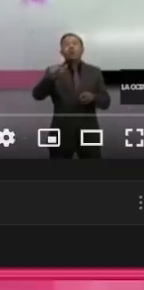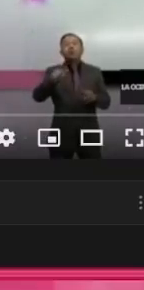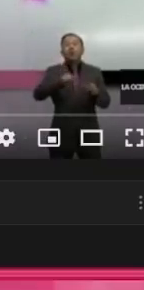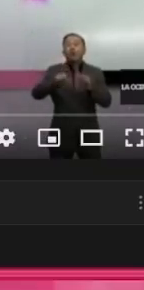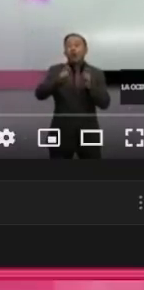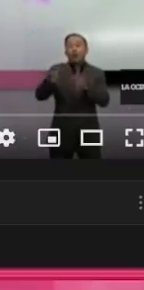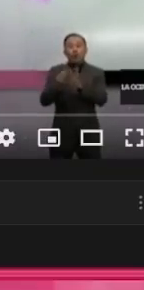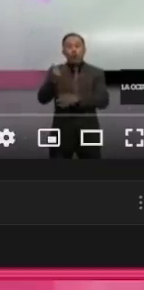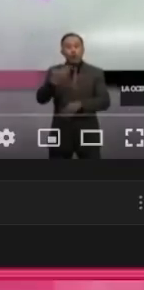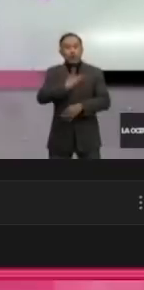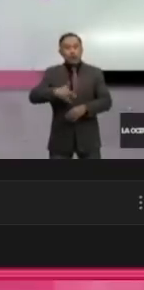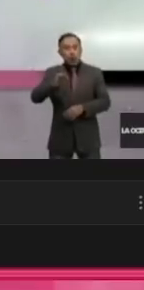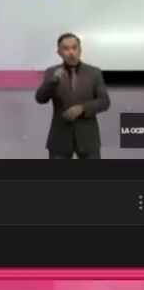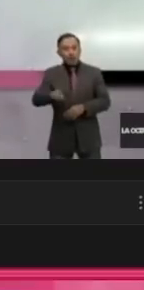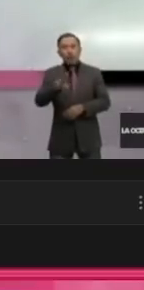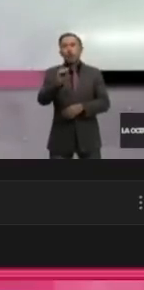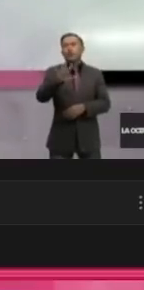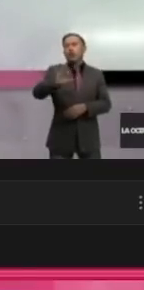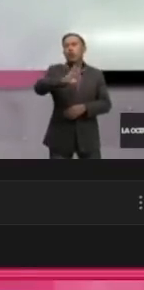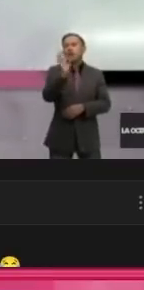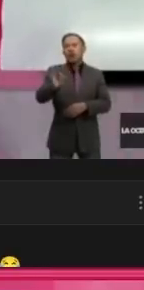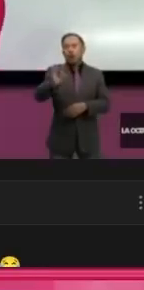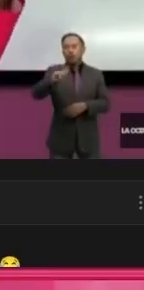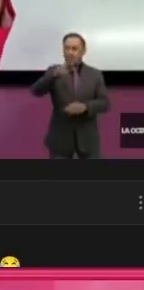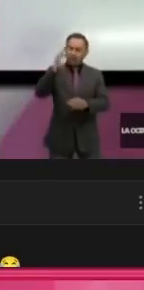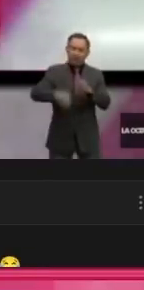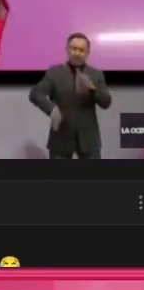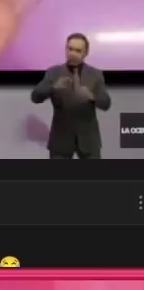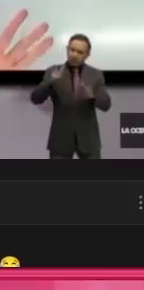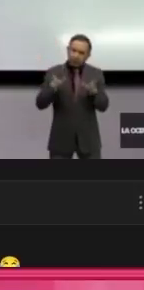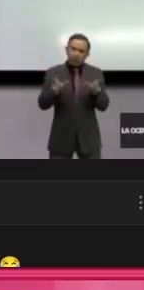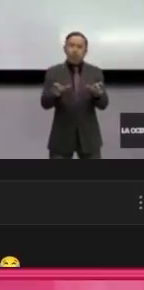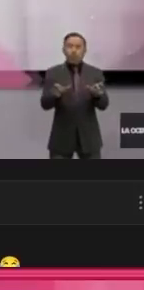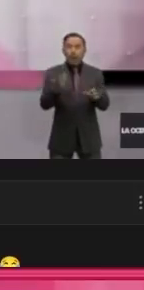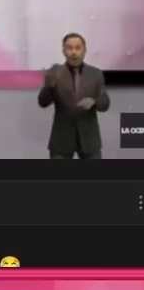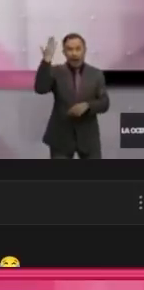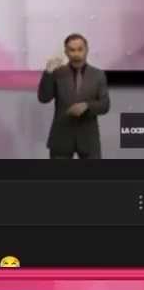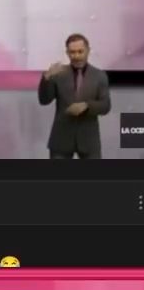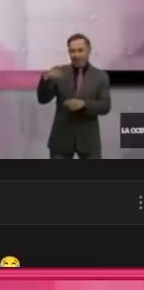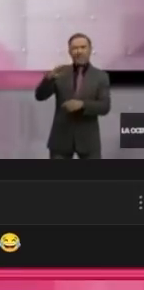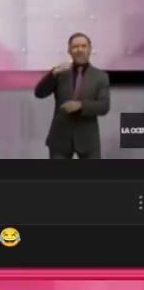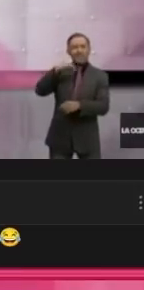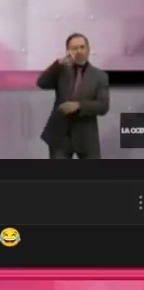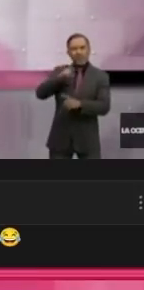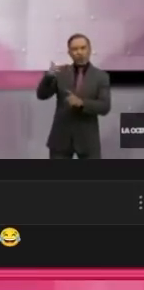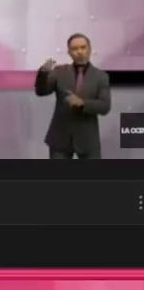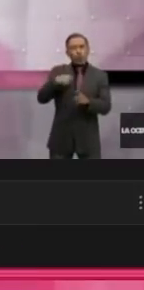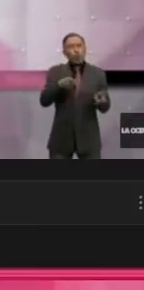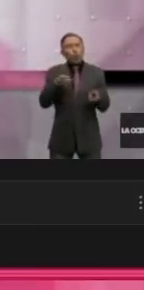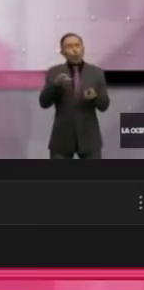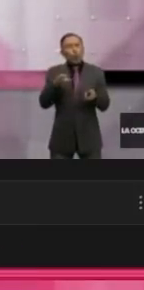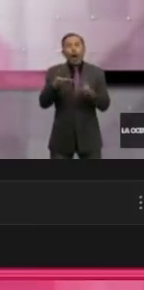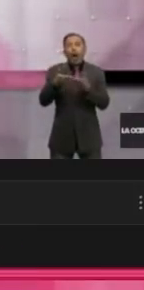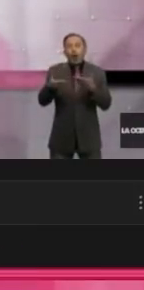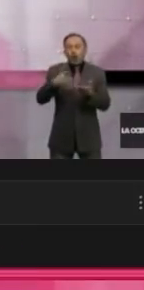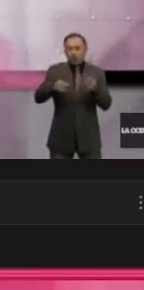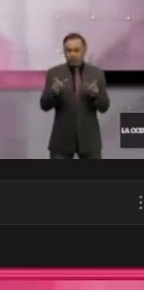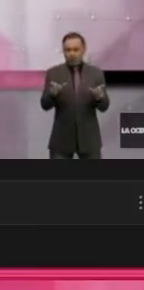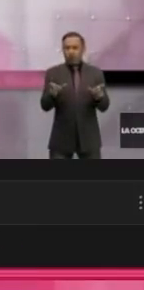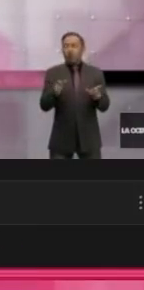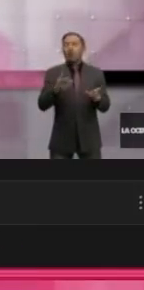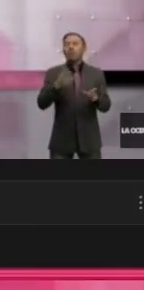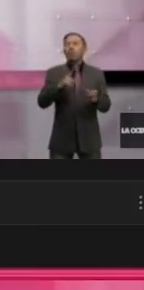delito hasta un 95%, y hoy tenemos que esa lana que antes se robaban sus patrones, hoy ha regresado al erario y tenemos un ingreso